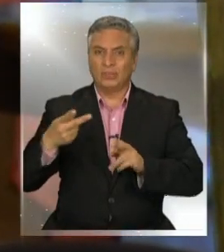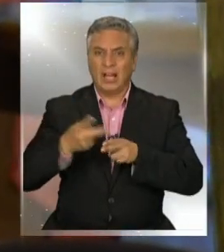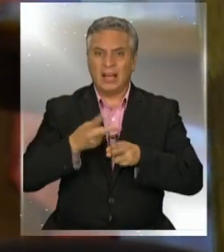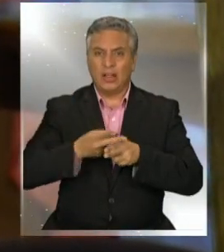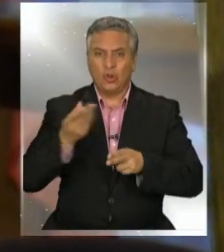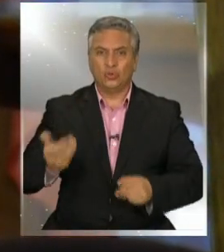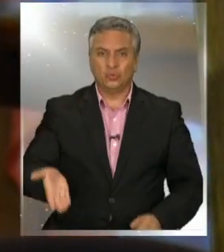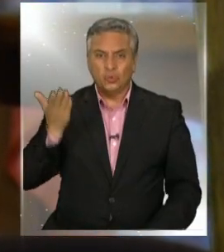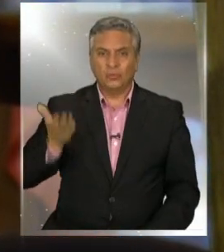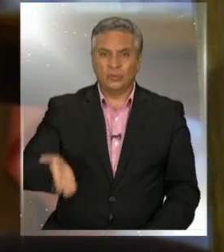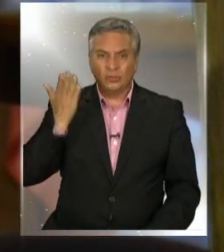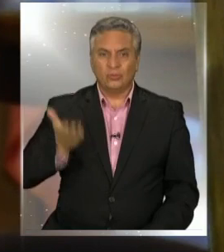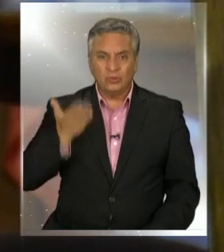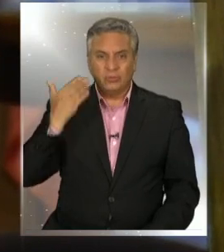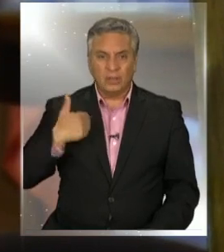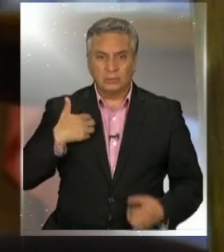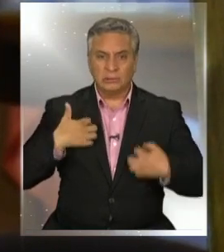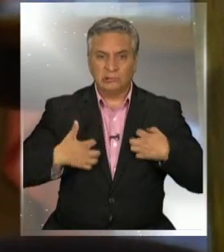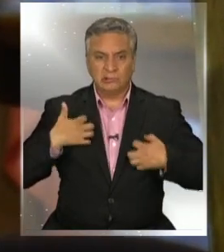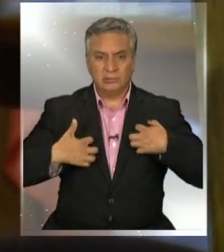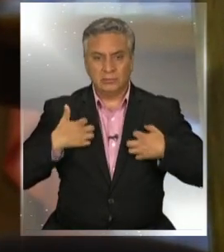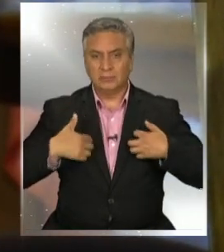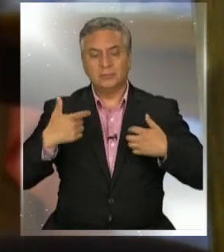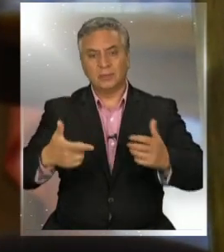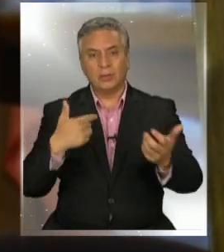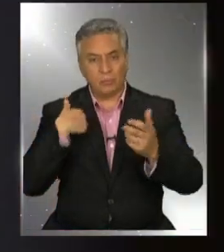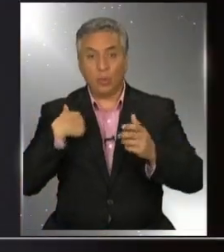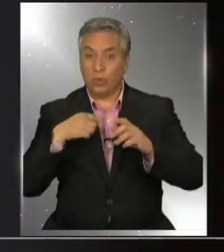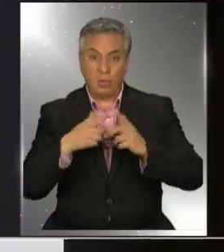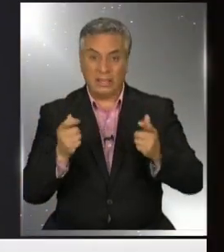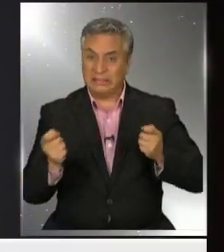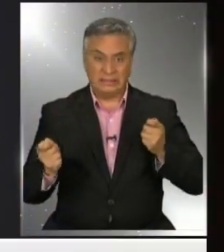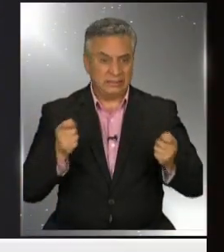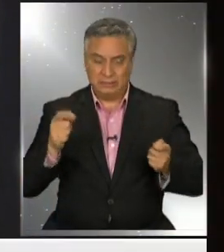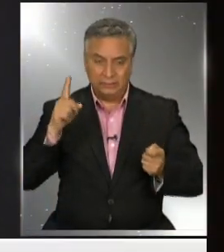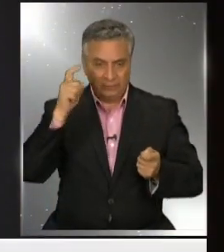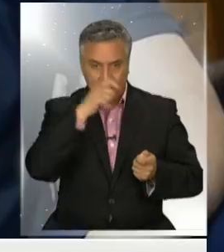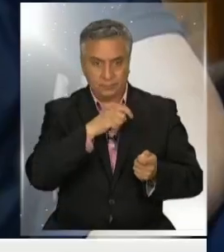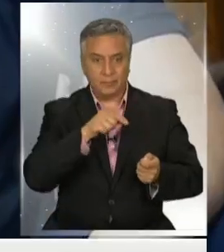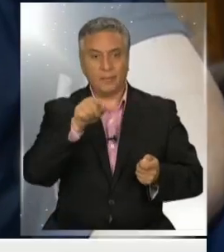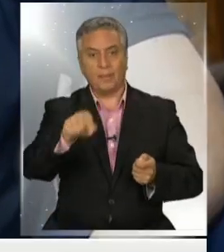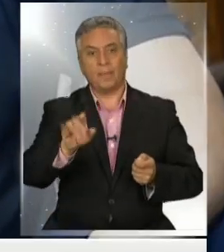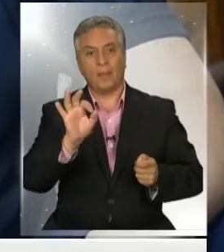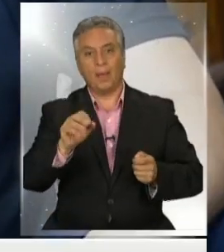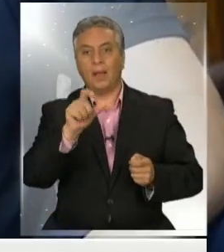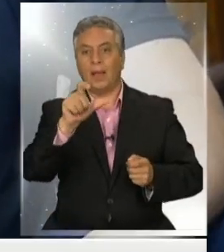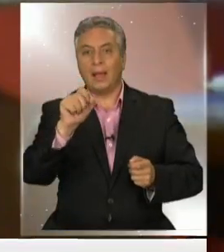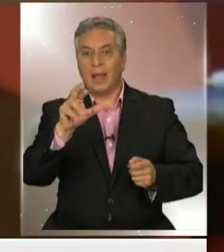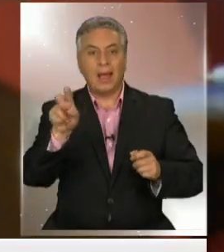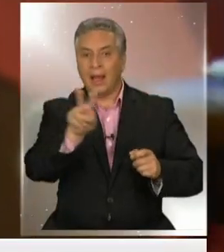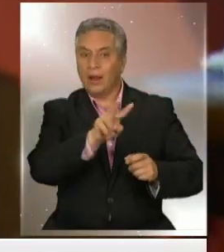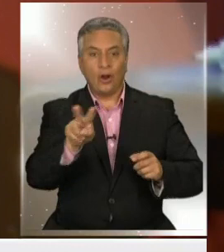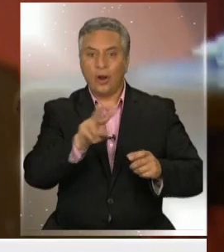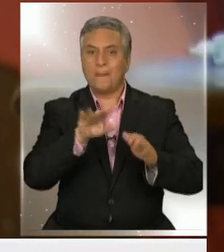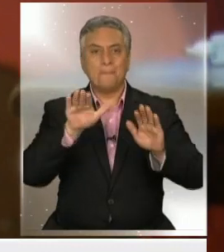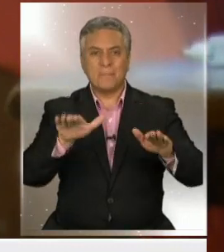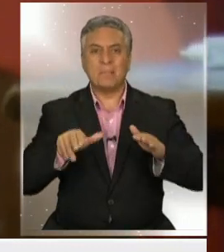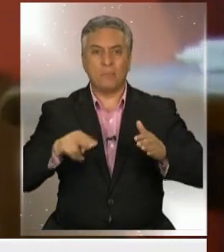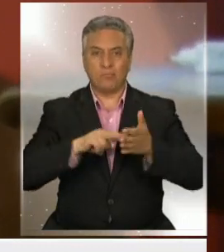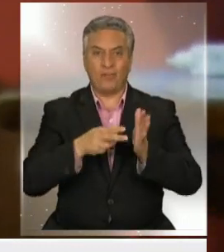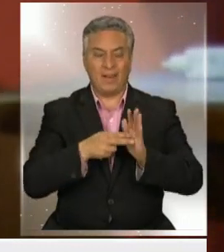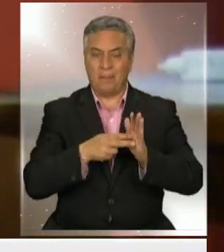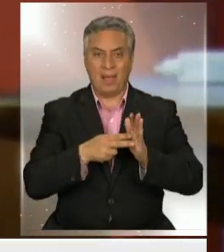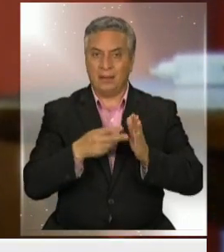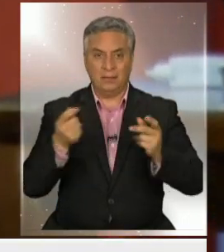tema. Y la verdad igual a mí se me hizo muy complejo el tema. Pablo y Carlos comparten el mismo problema. Son amigos desde